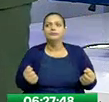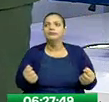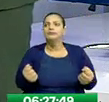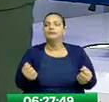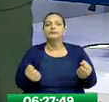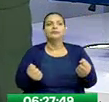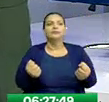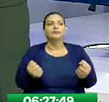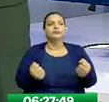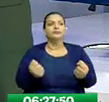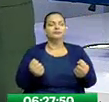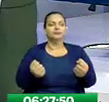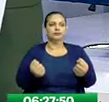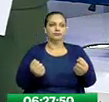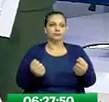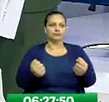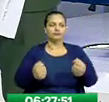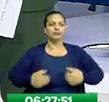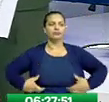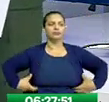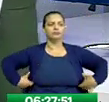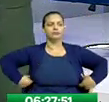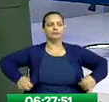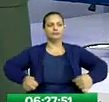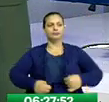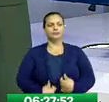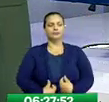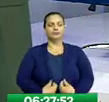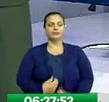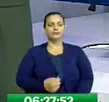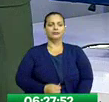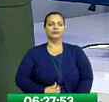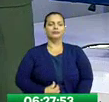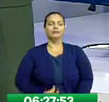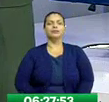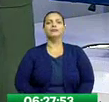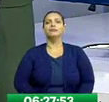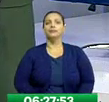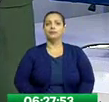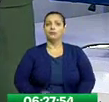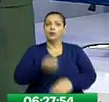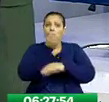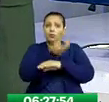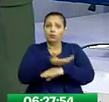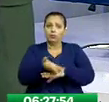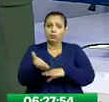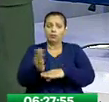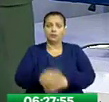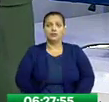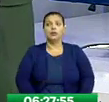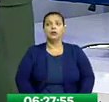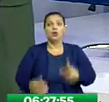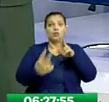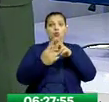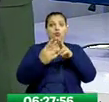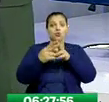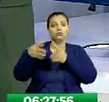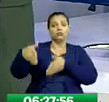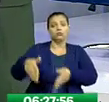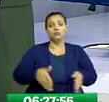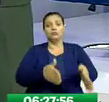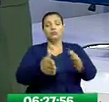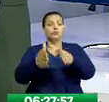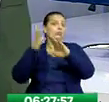Bueno, mira, hablando que tú pasaste por la avenida Narcisa de Jesús, hay que darle una recomendación a la gente que cruza esta avenida. Ajá. Es muy